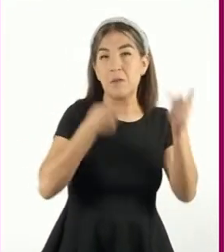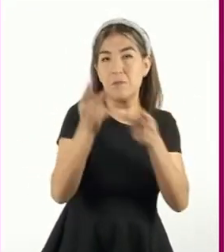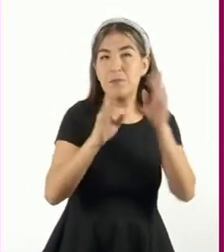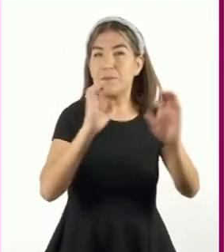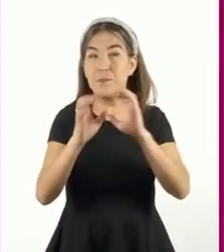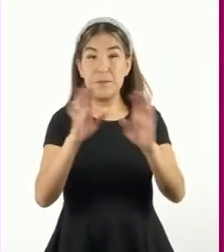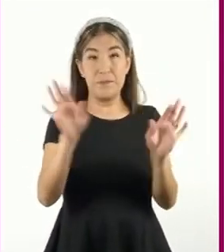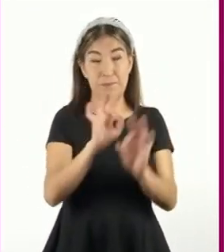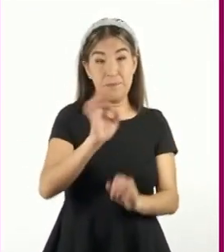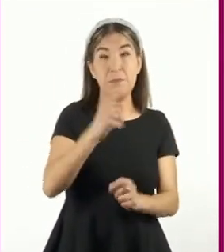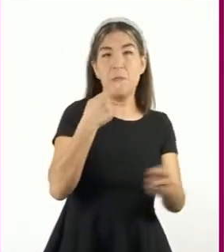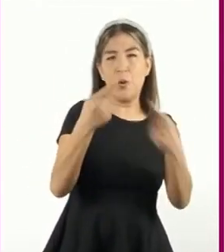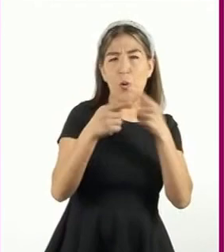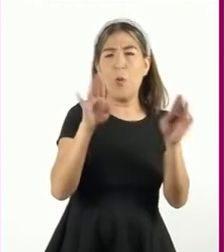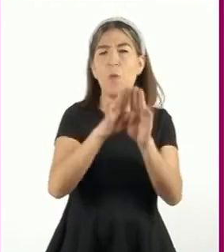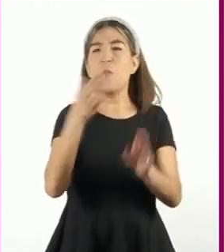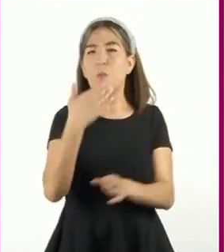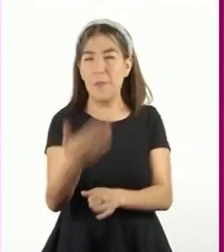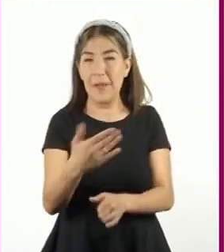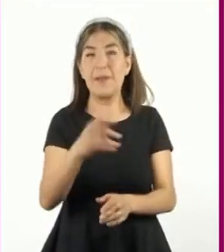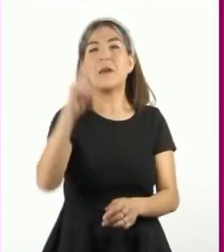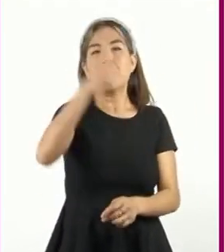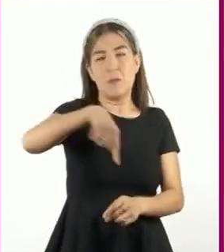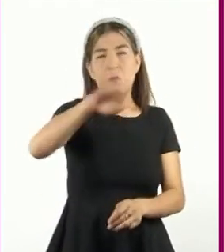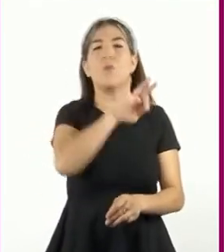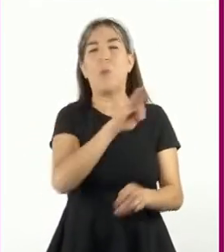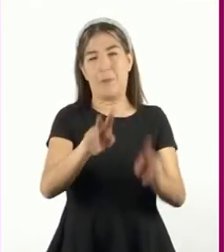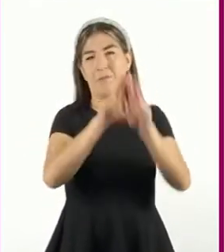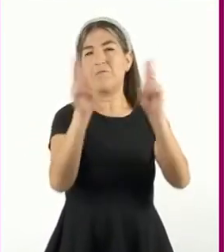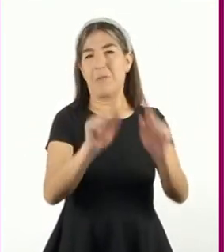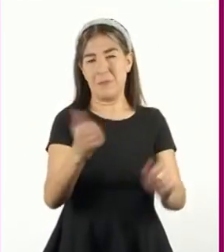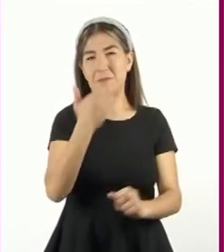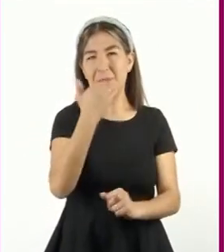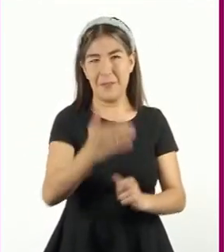son democráticas, el conflicto se desarrollará de forma pacífica.